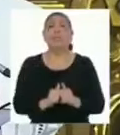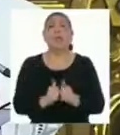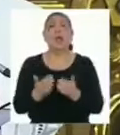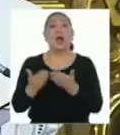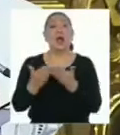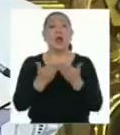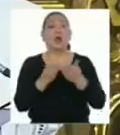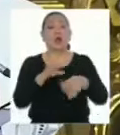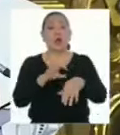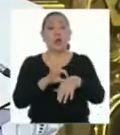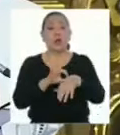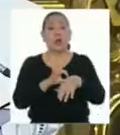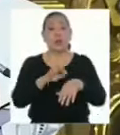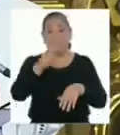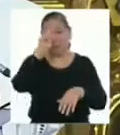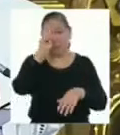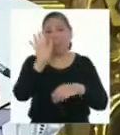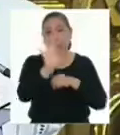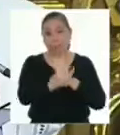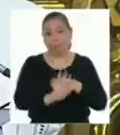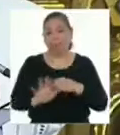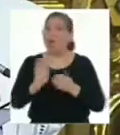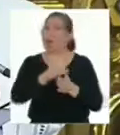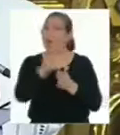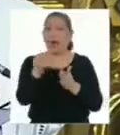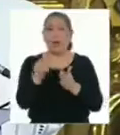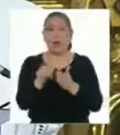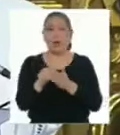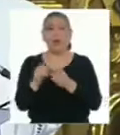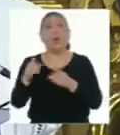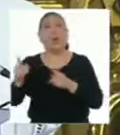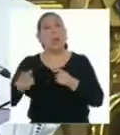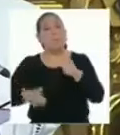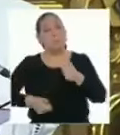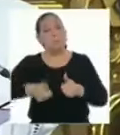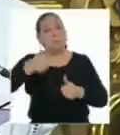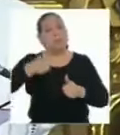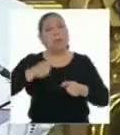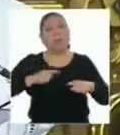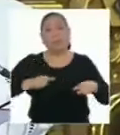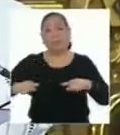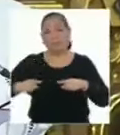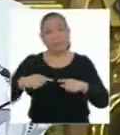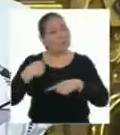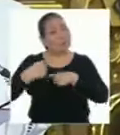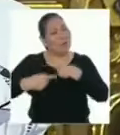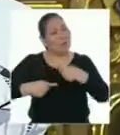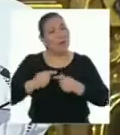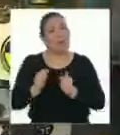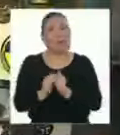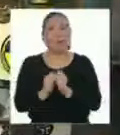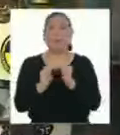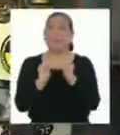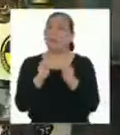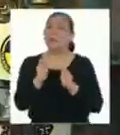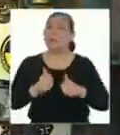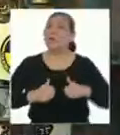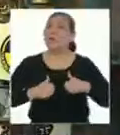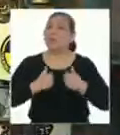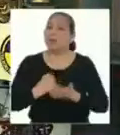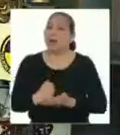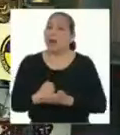al Colegio Médico del Perú, a todos sus dirigentes y a todos los que diariamente han dado la vida